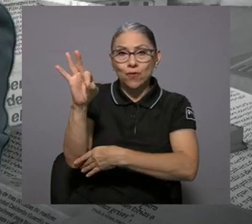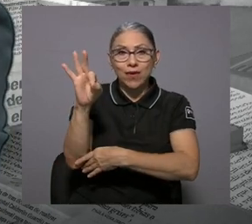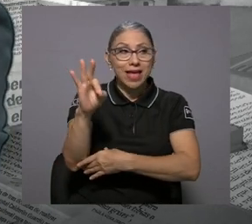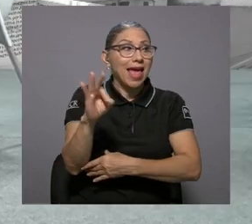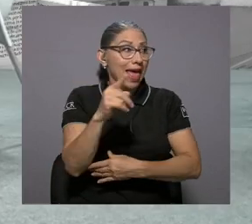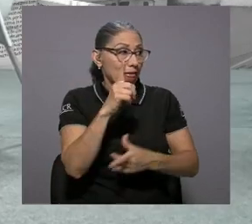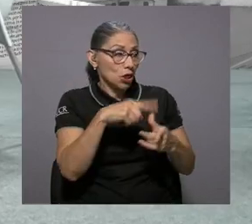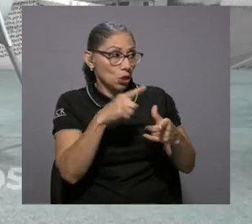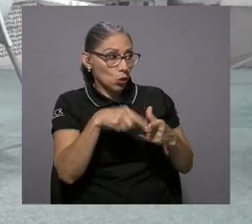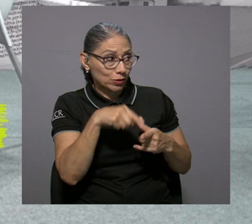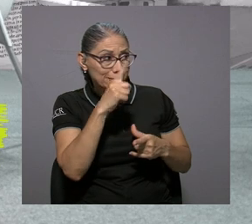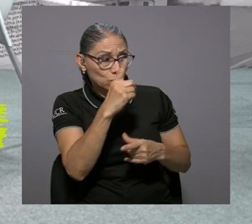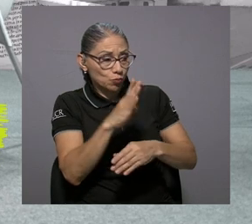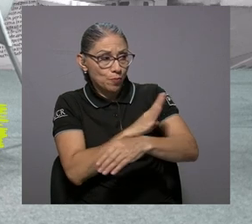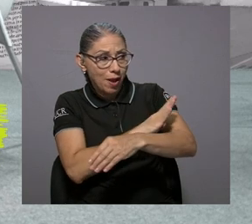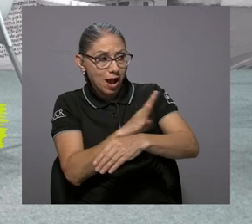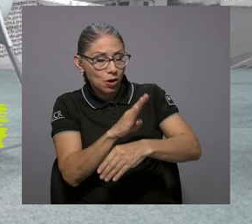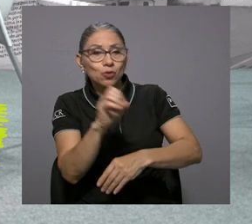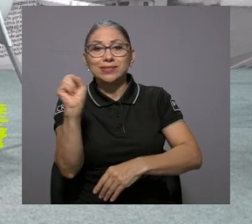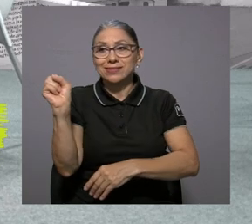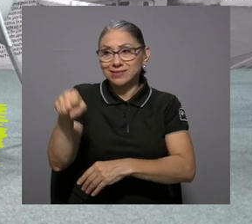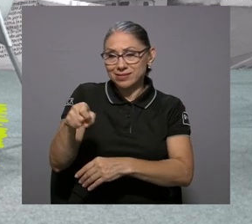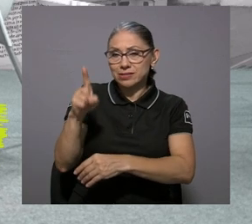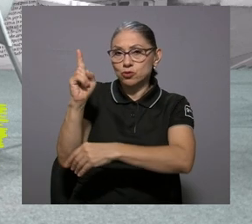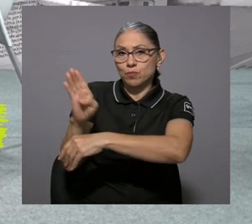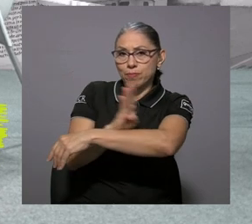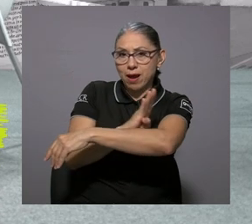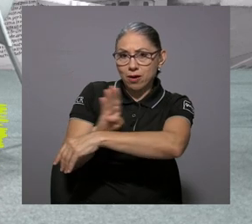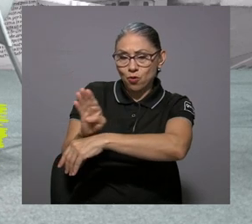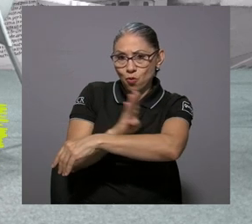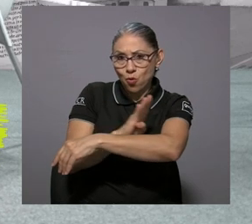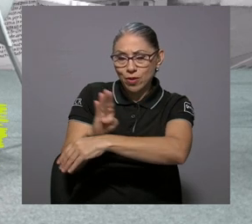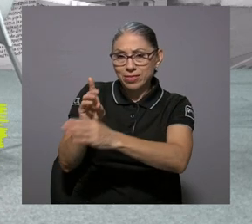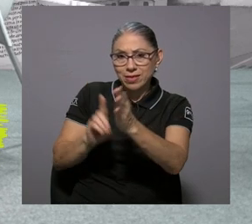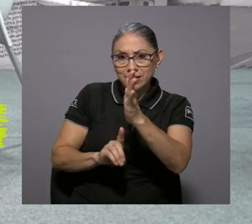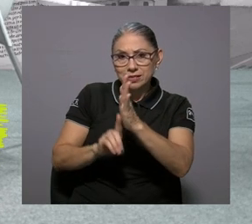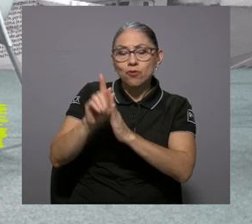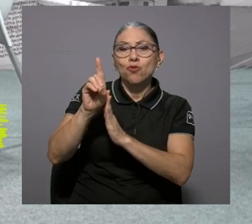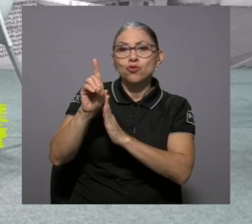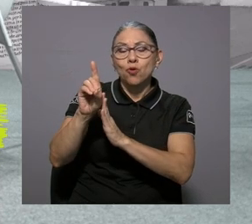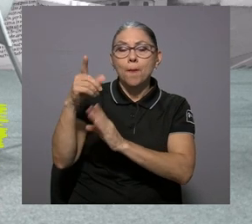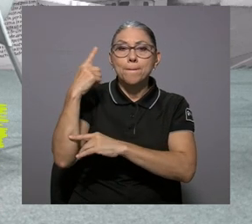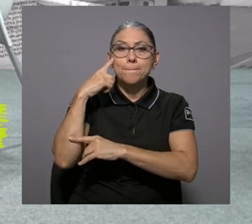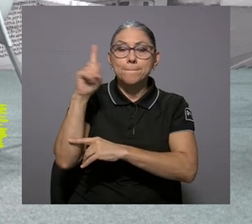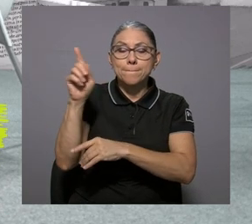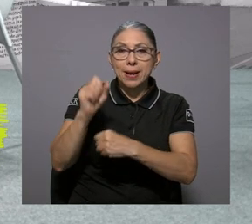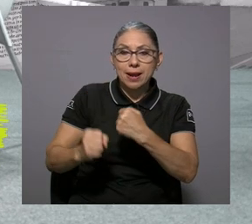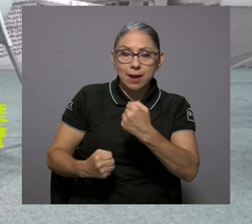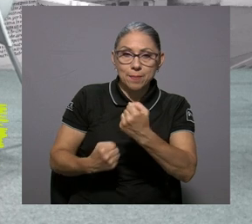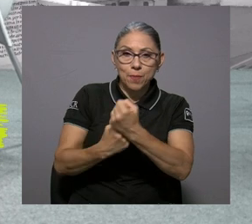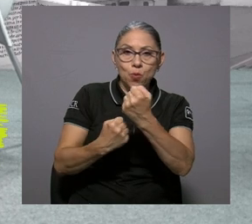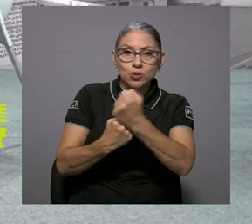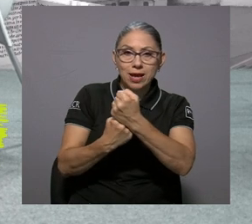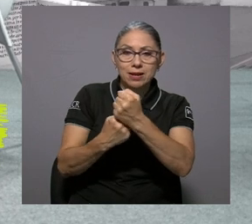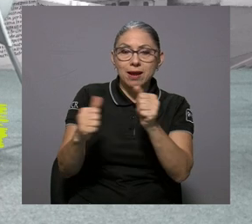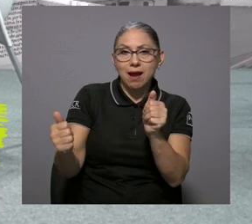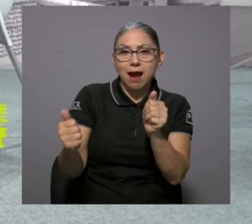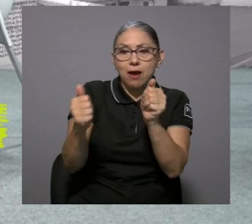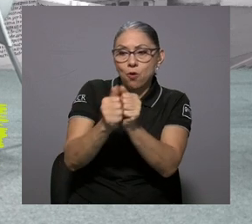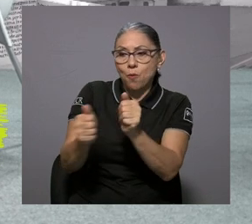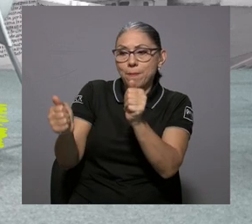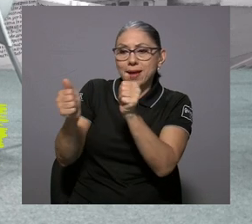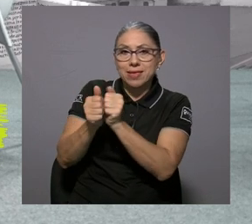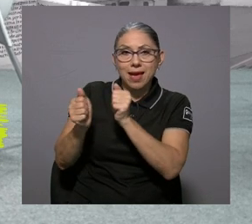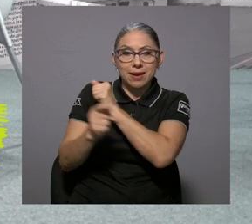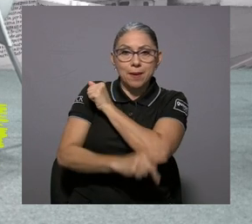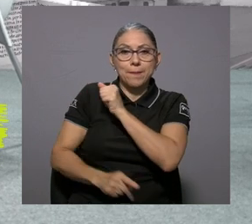carácter de banco. De banco. Entonces, es un banco de desarrollo para apoyar, acompañar a nuestros